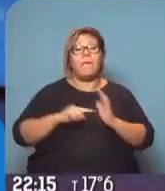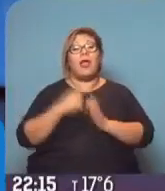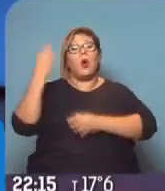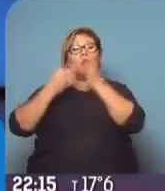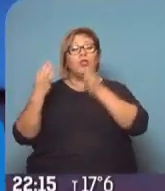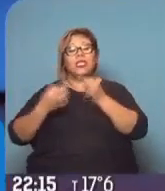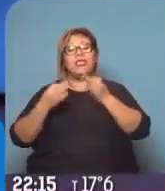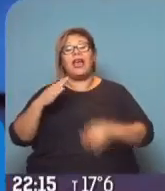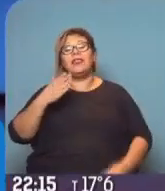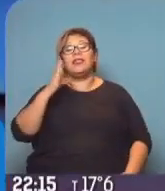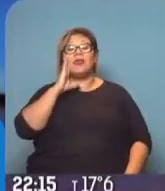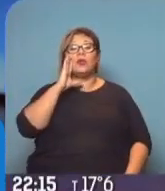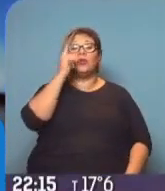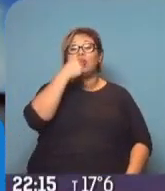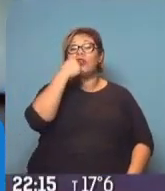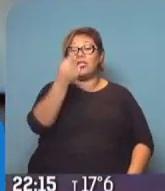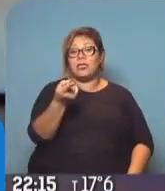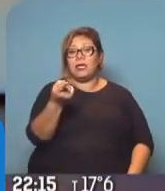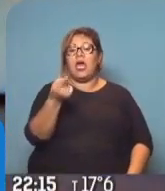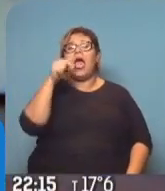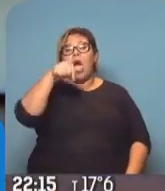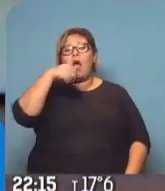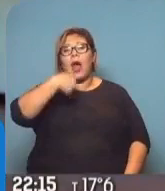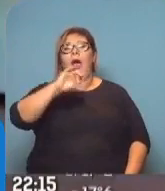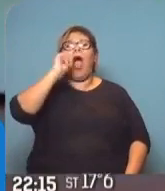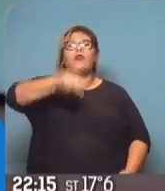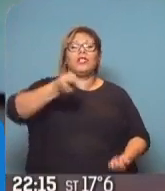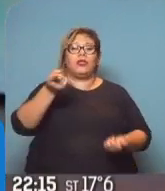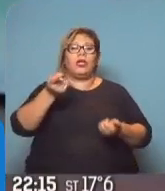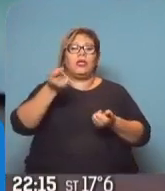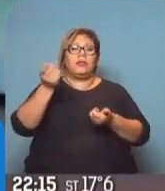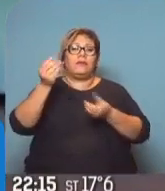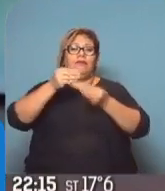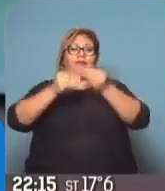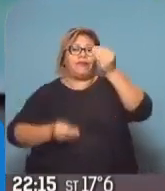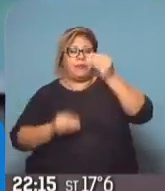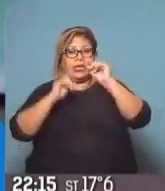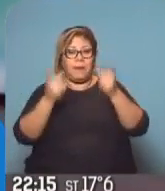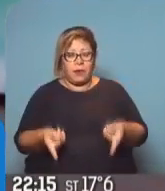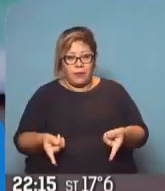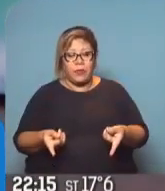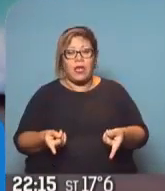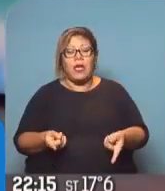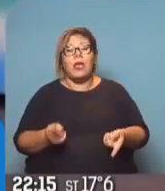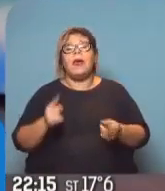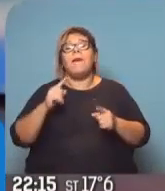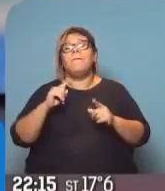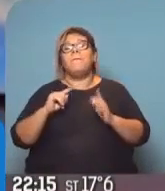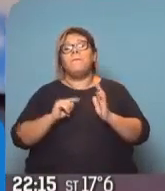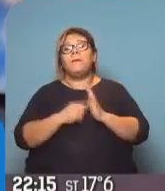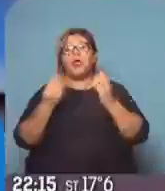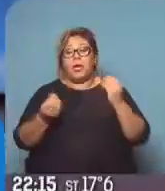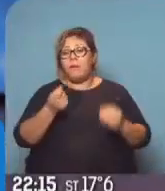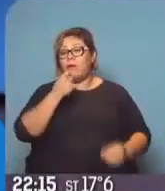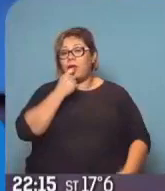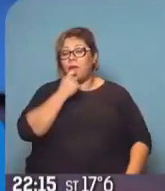la justicia estadounidense. Habría que ver porque, según los expertos en extradiciones, es muy difícil, una vez que hay un pedido